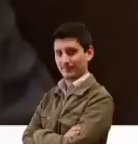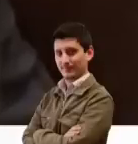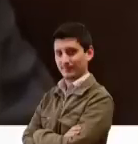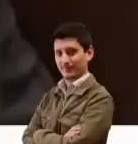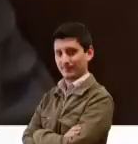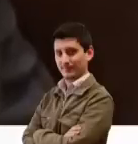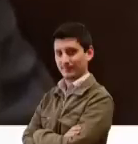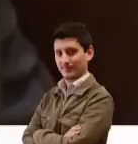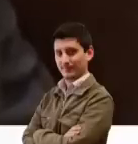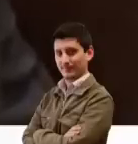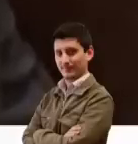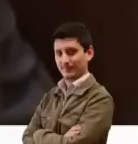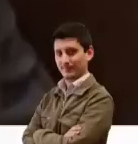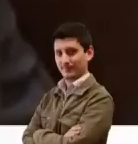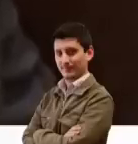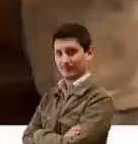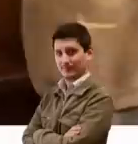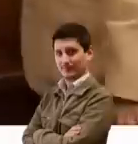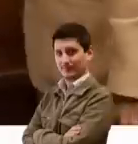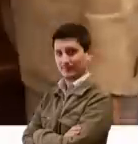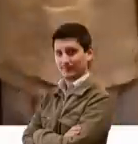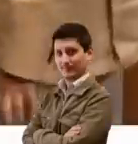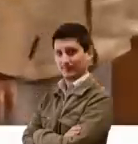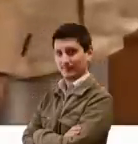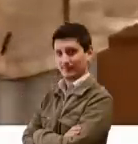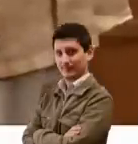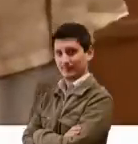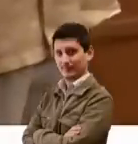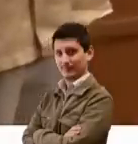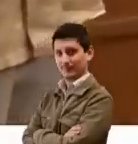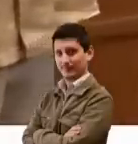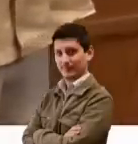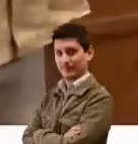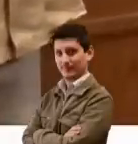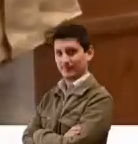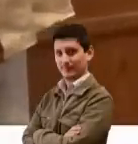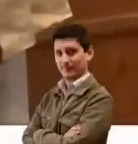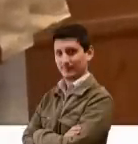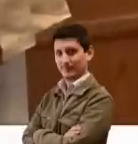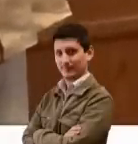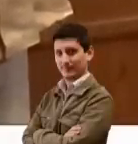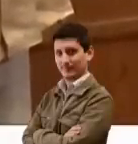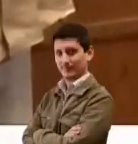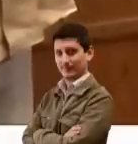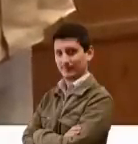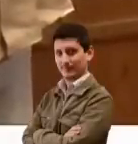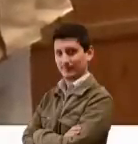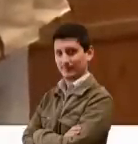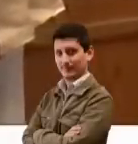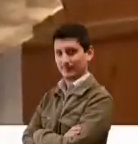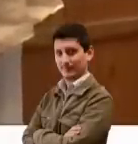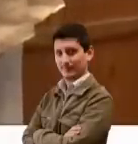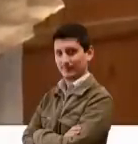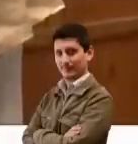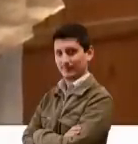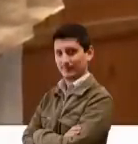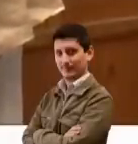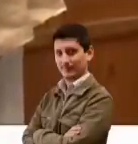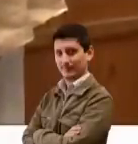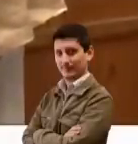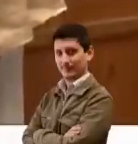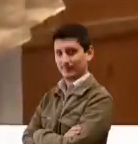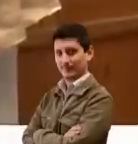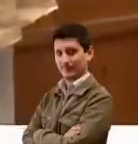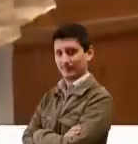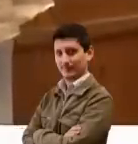decir, digamos, que el rechazo de la reforma tributaria es un beneficio para los evasores, es simplemente que ese es el resultado directo de la votación. Sí. Lo